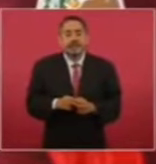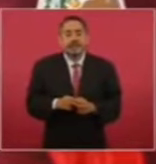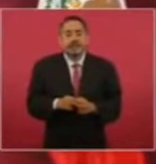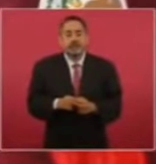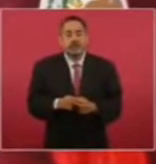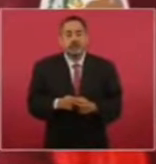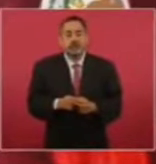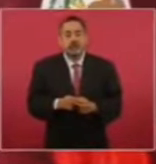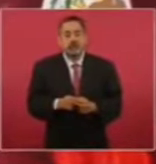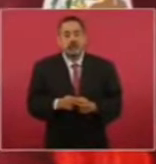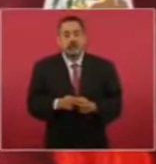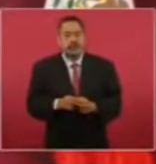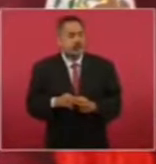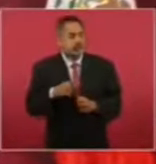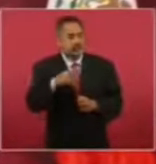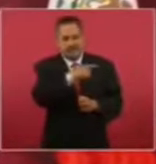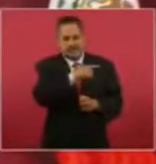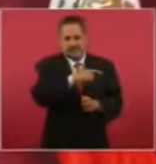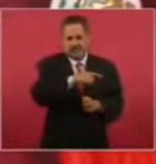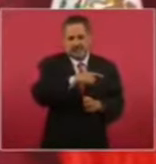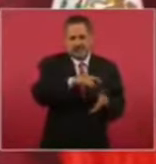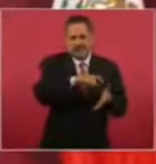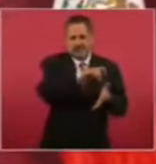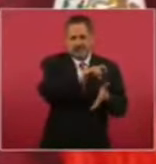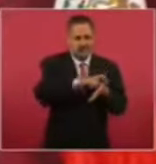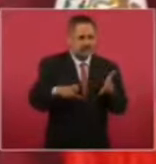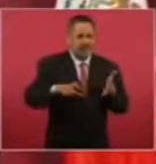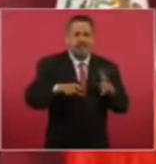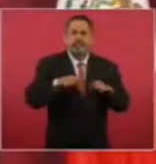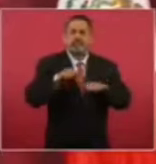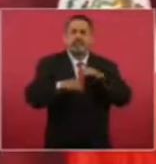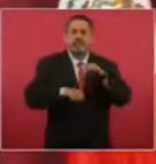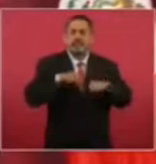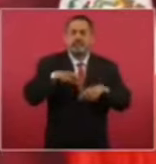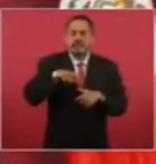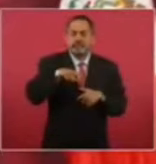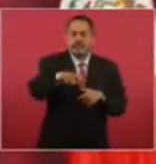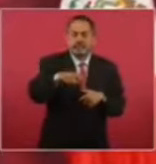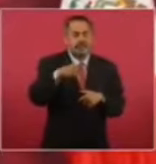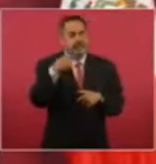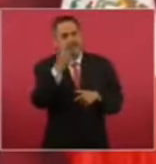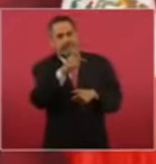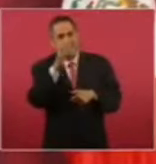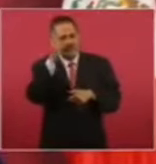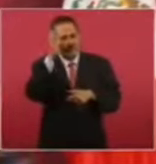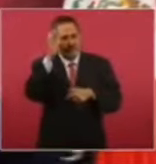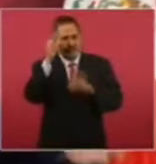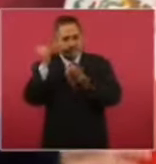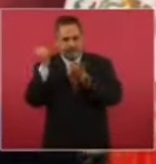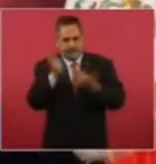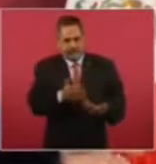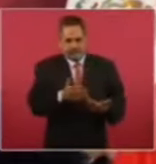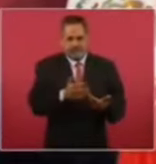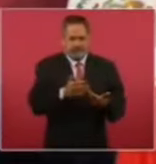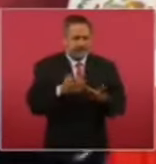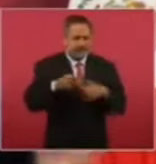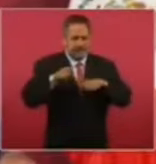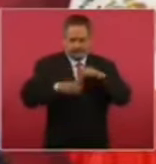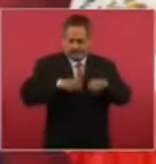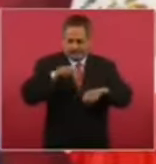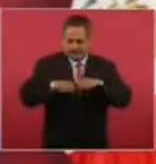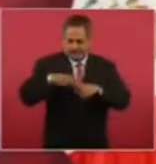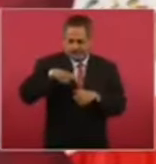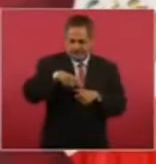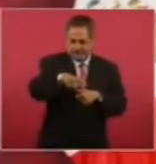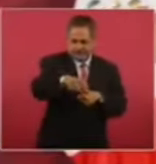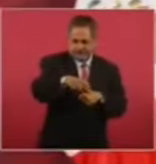compraban contenedores de bicicletas de China en las vísperas de las elecciones.